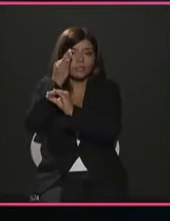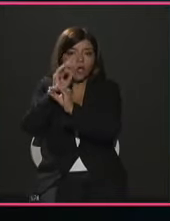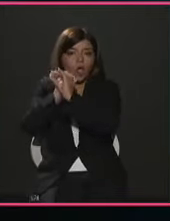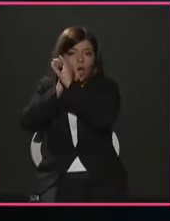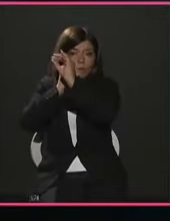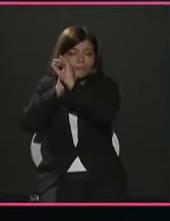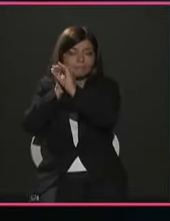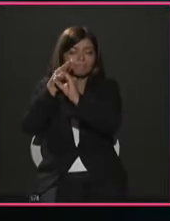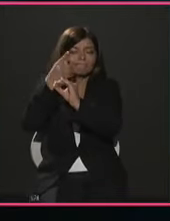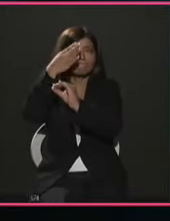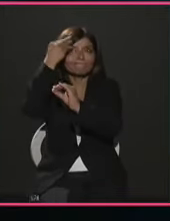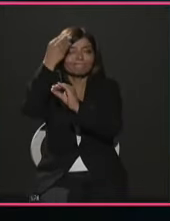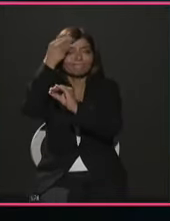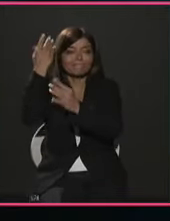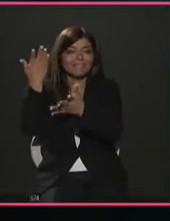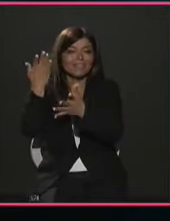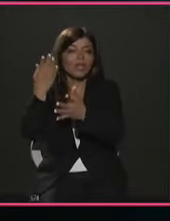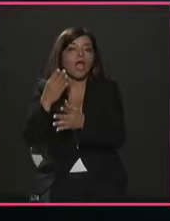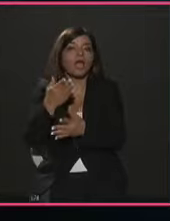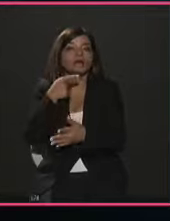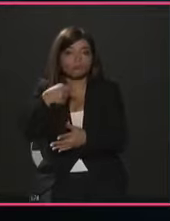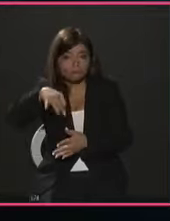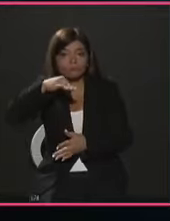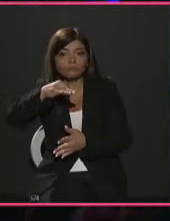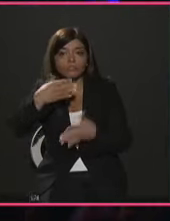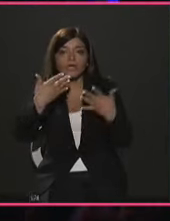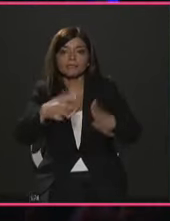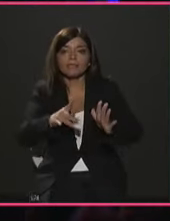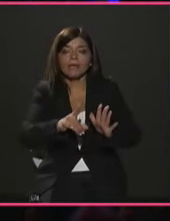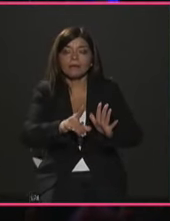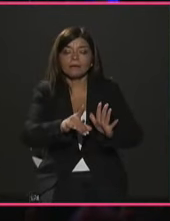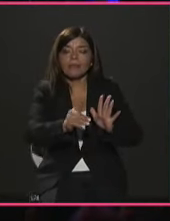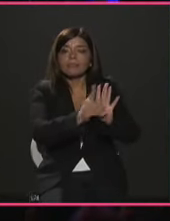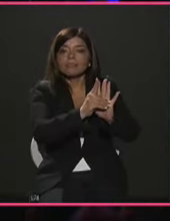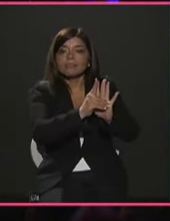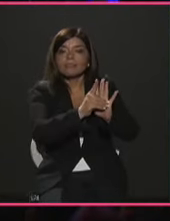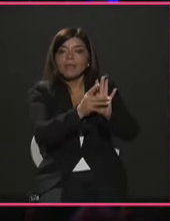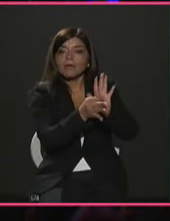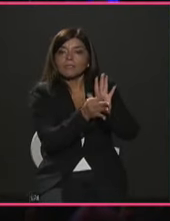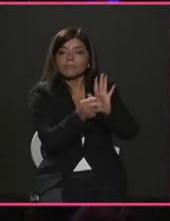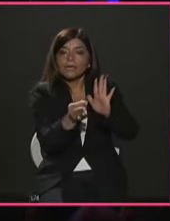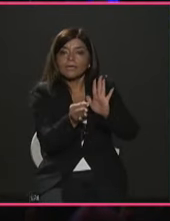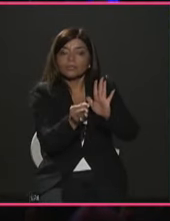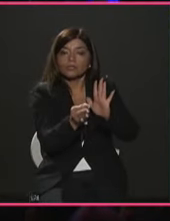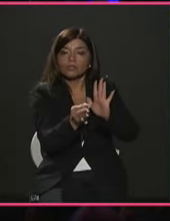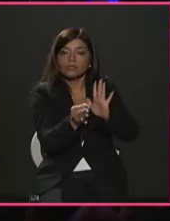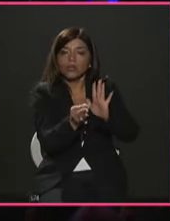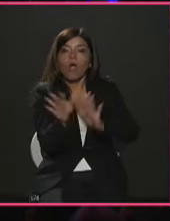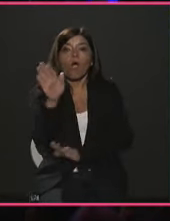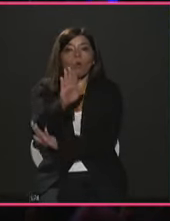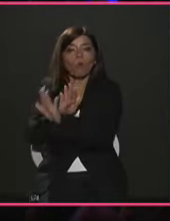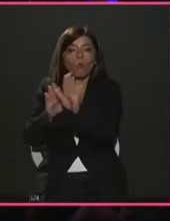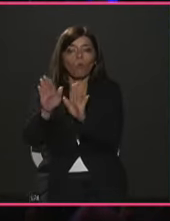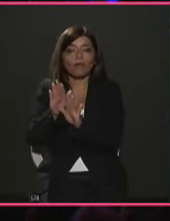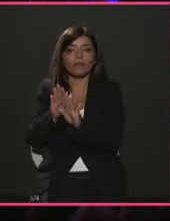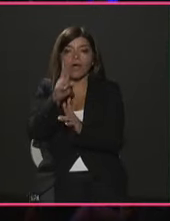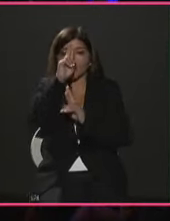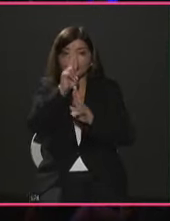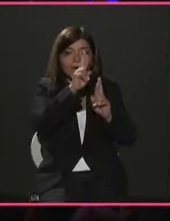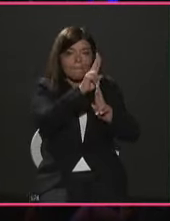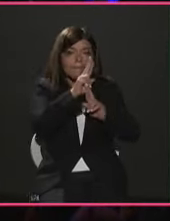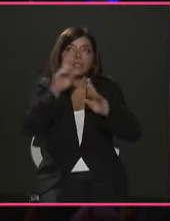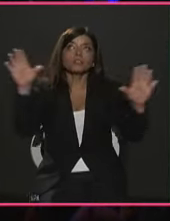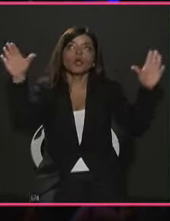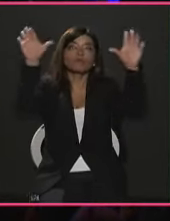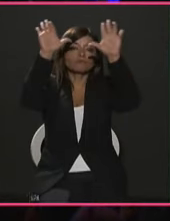se me fue el nombre estuvimos promulgando promulgando el decreto de cuidado y de respeto a los cielos